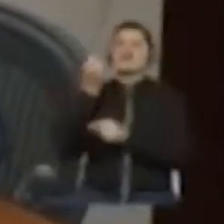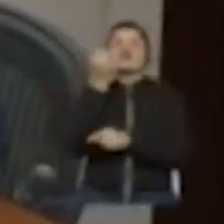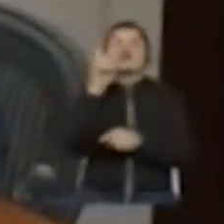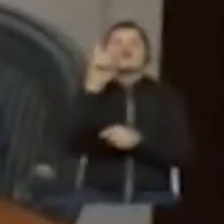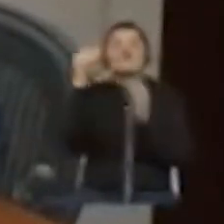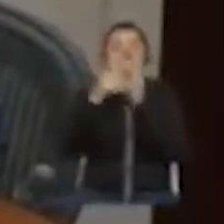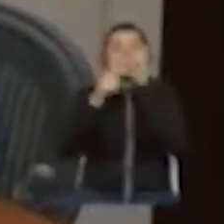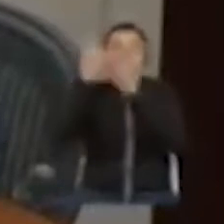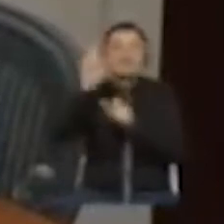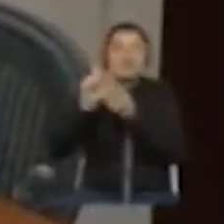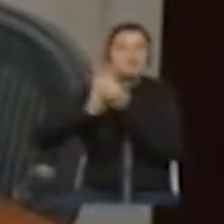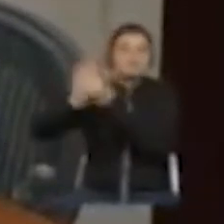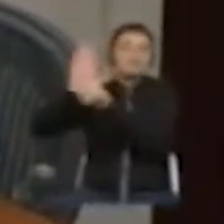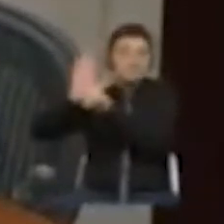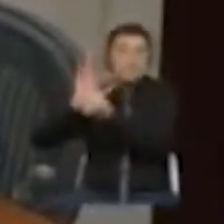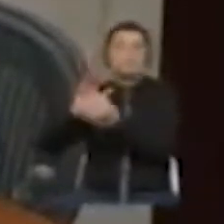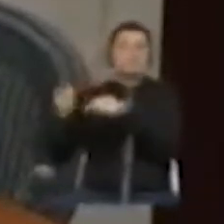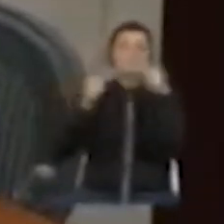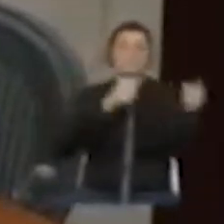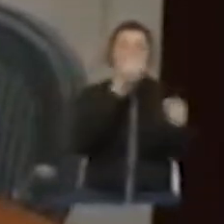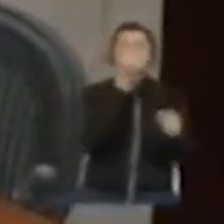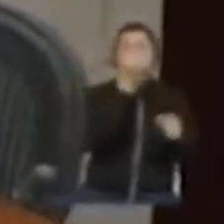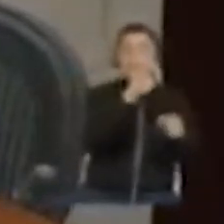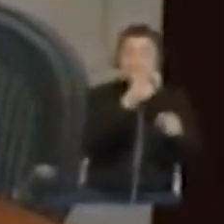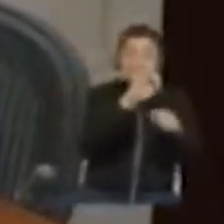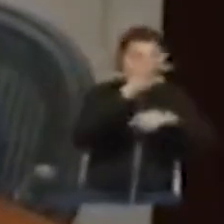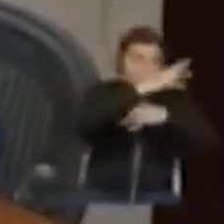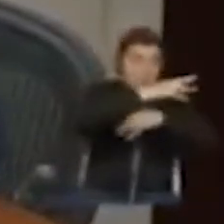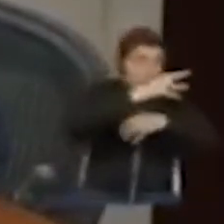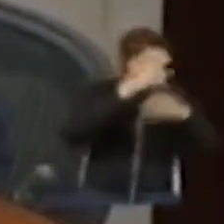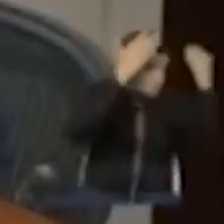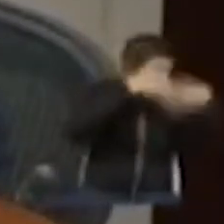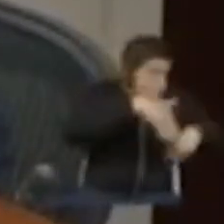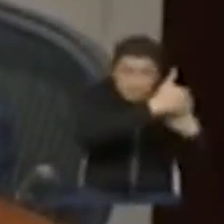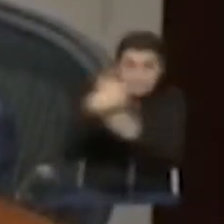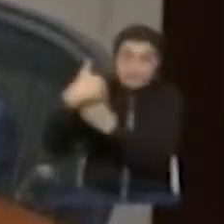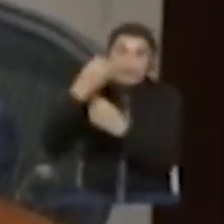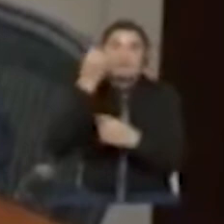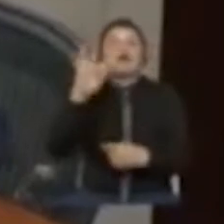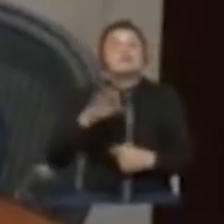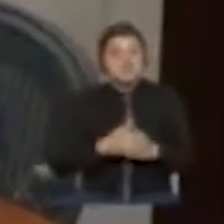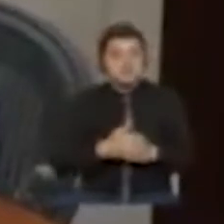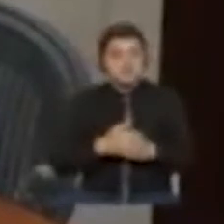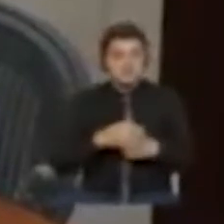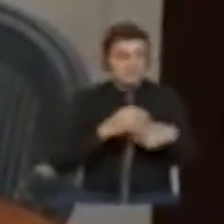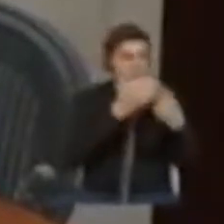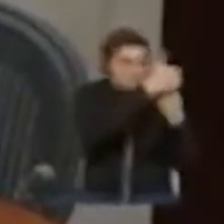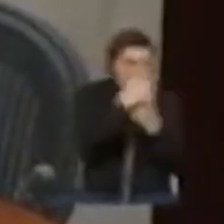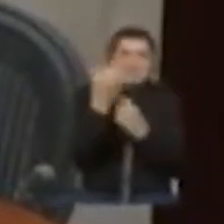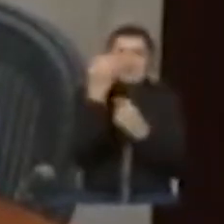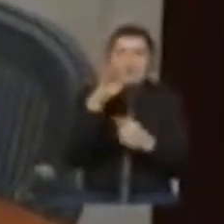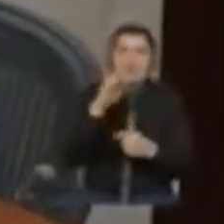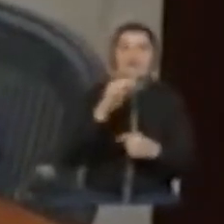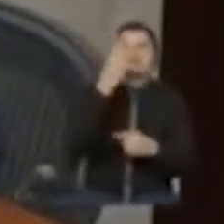desplazados, 13 secuestros hoy en el departamento de Arauca en este año, de ellos 3 militares, un